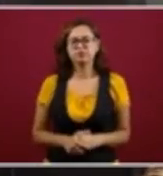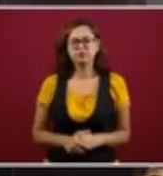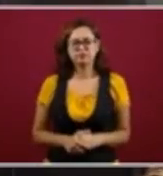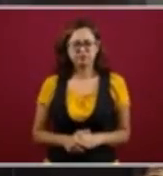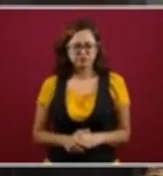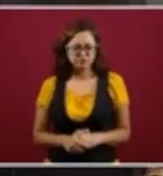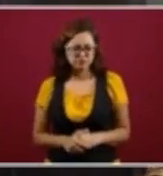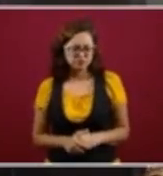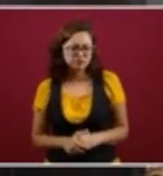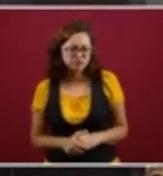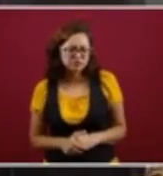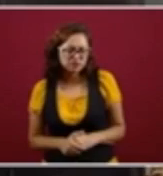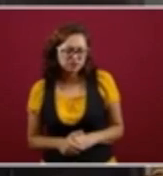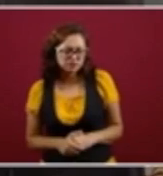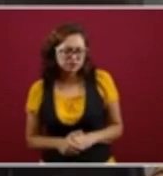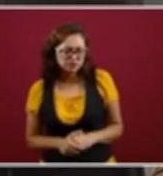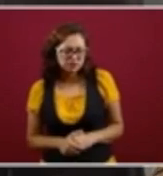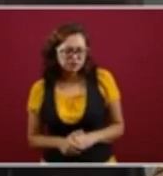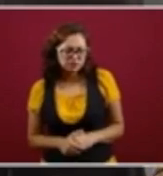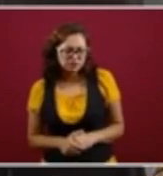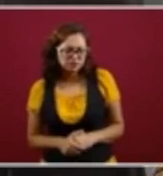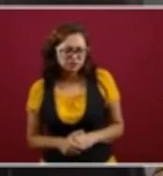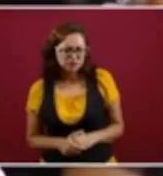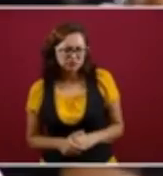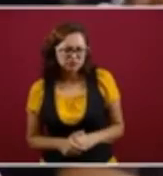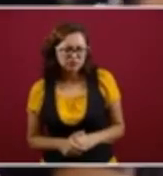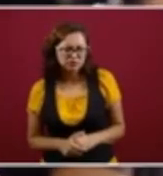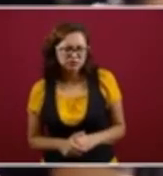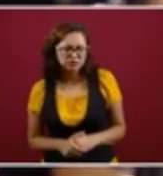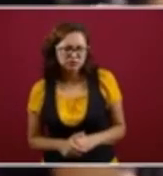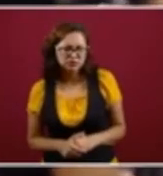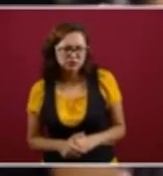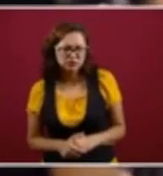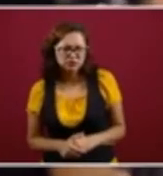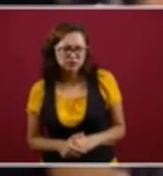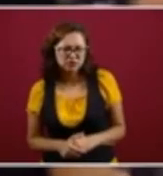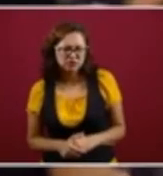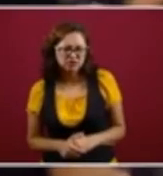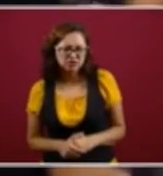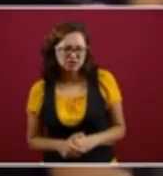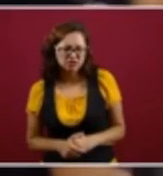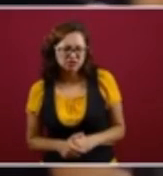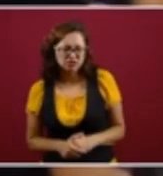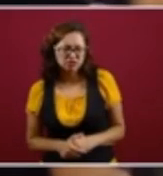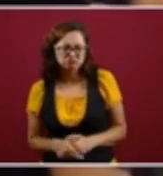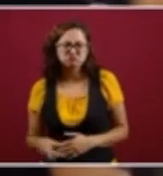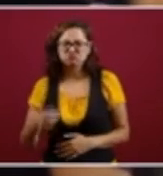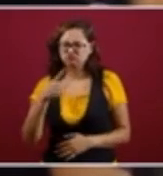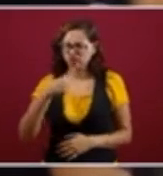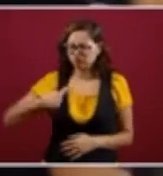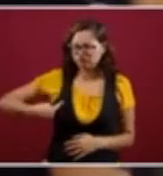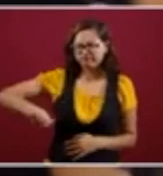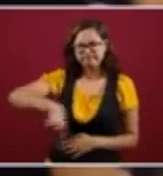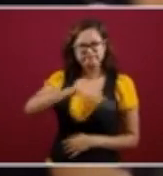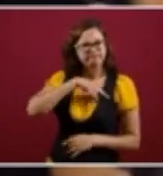Vamos a enfrentar, no vamos a permitir que pase aquí